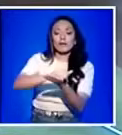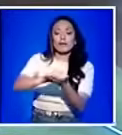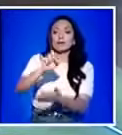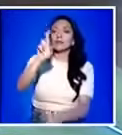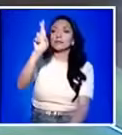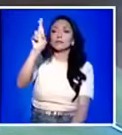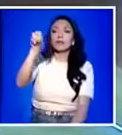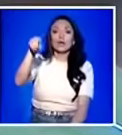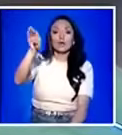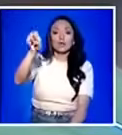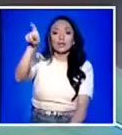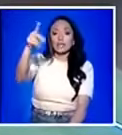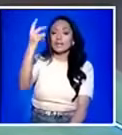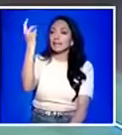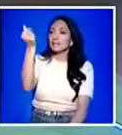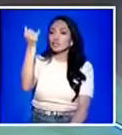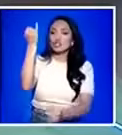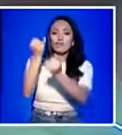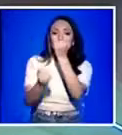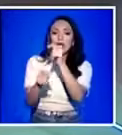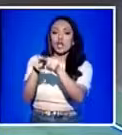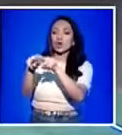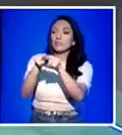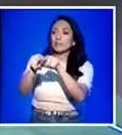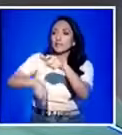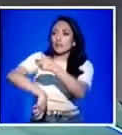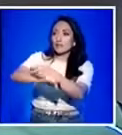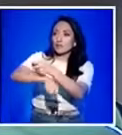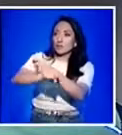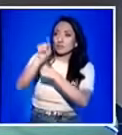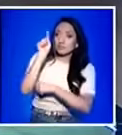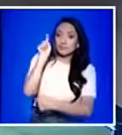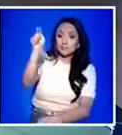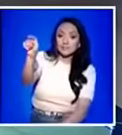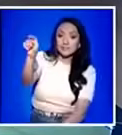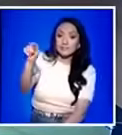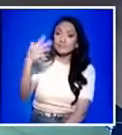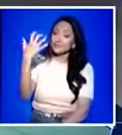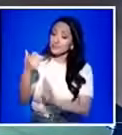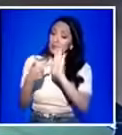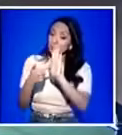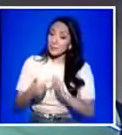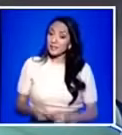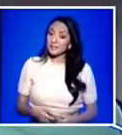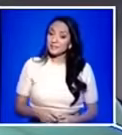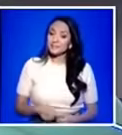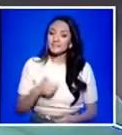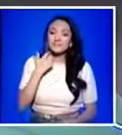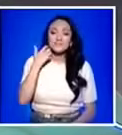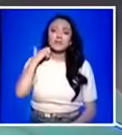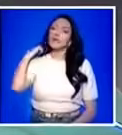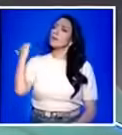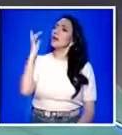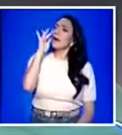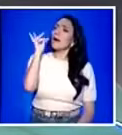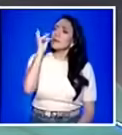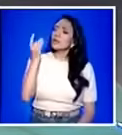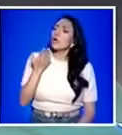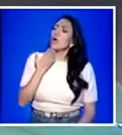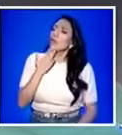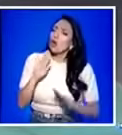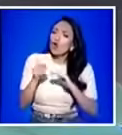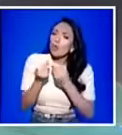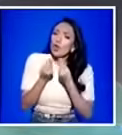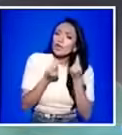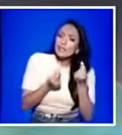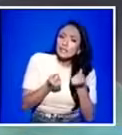la Liga Barrial y Alex Ceballos se trasladó hasta el centro de Quito para mostrarnos los preparativos. Gatito, cuéntanos cómo se alistan para este